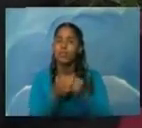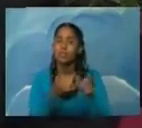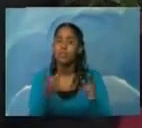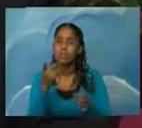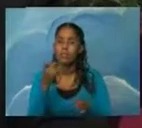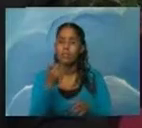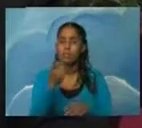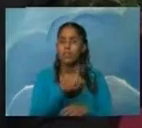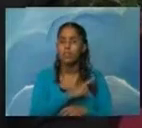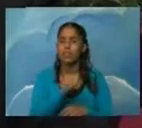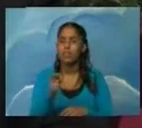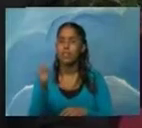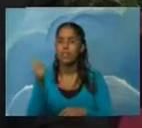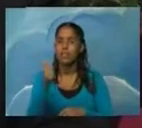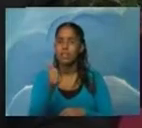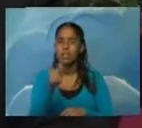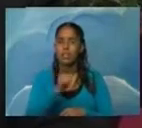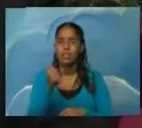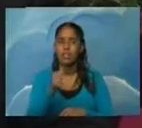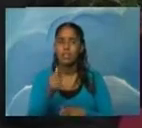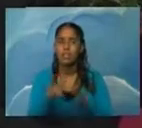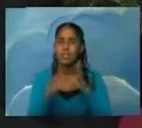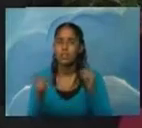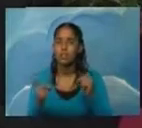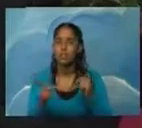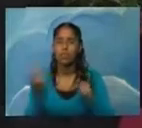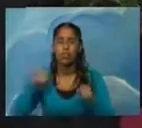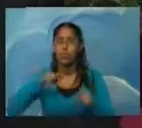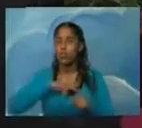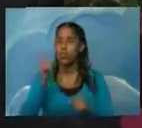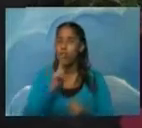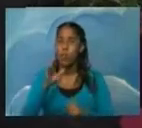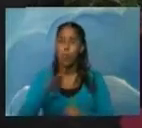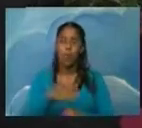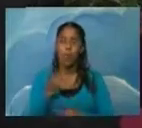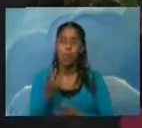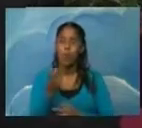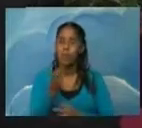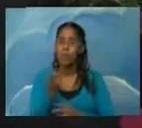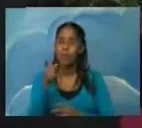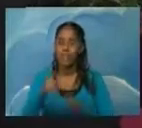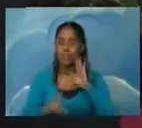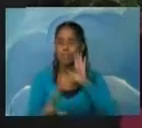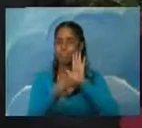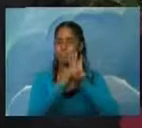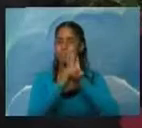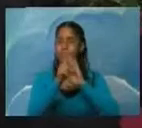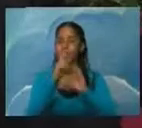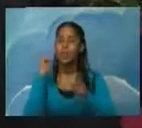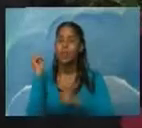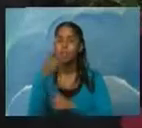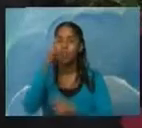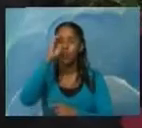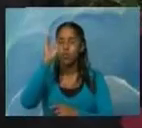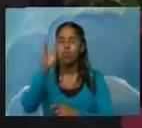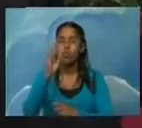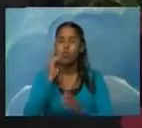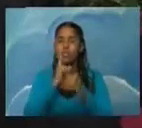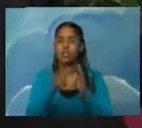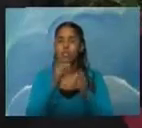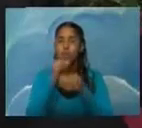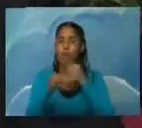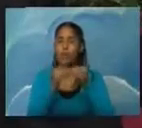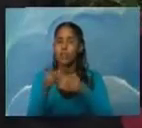falta diezmarás. Nosotros no podemos faltar en este estatuto que desde el principio Dios así lo ha